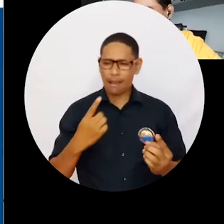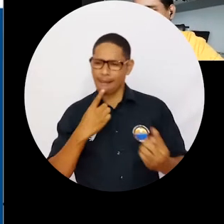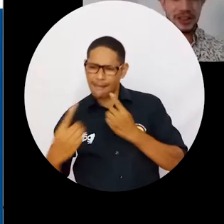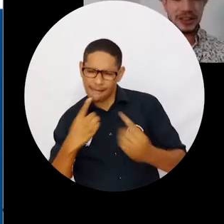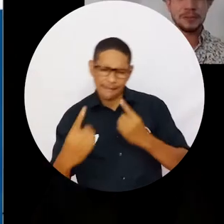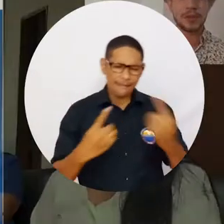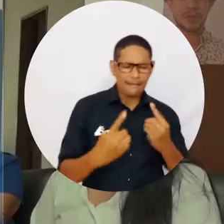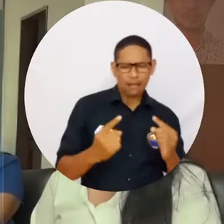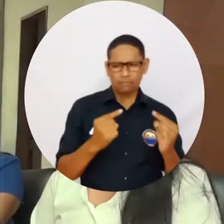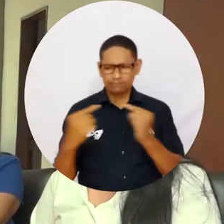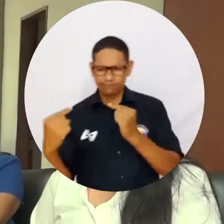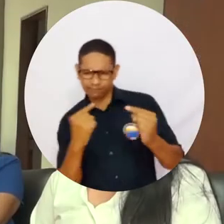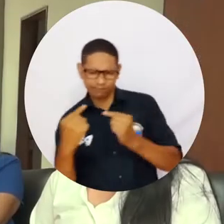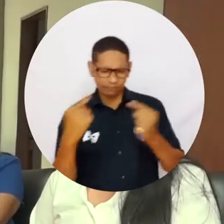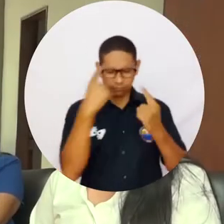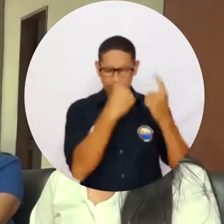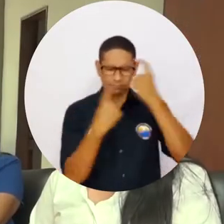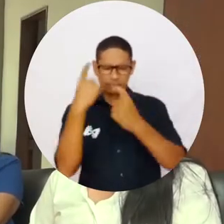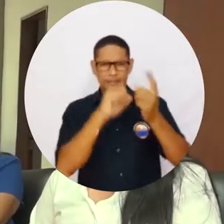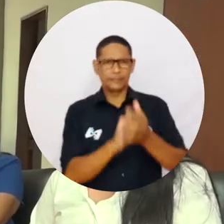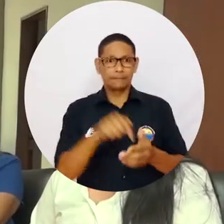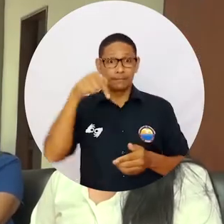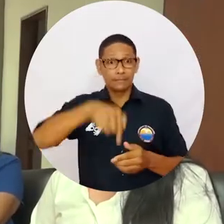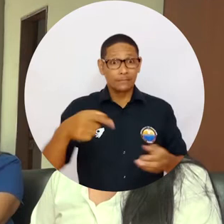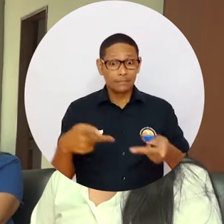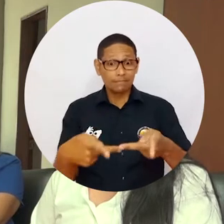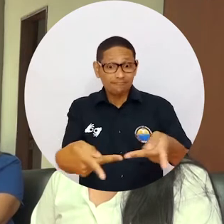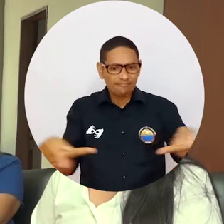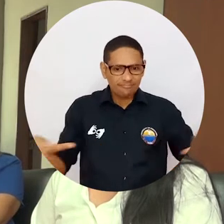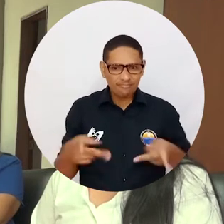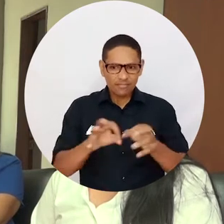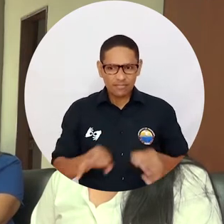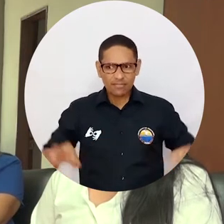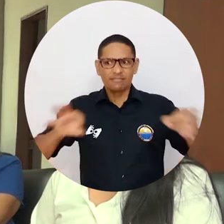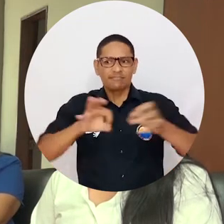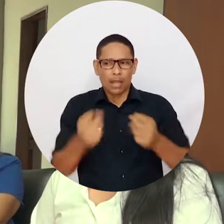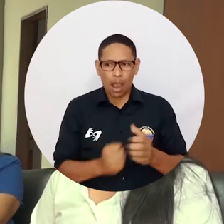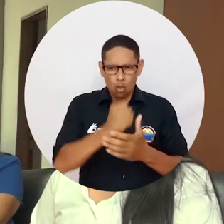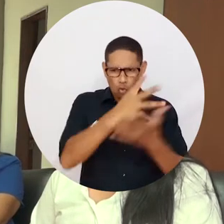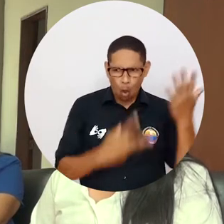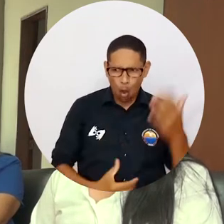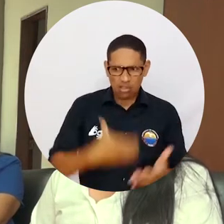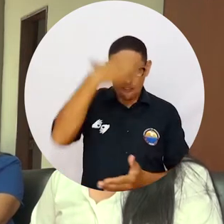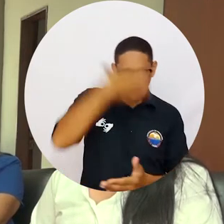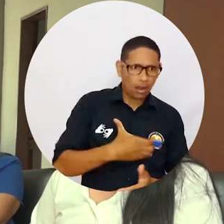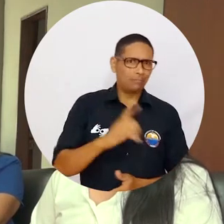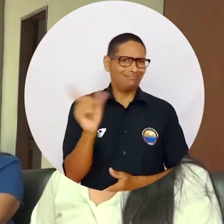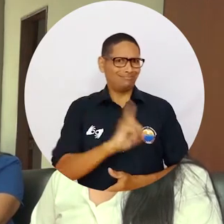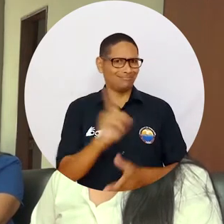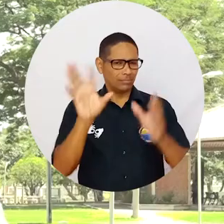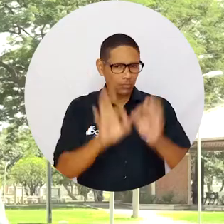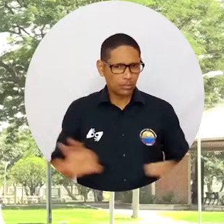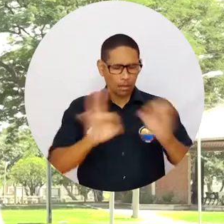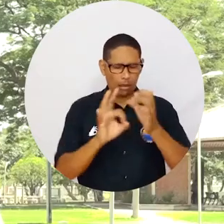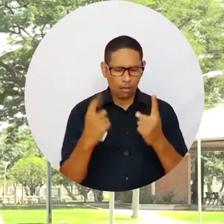debate y reflexión. Estos espacios están dirigidos a no tener ningún tipo de actividades académicas evaluativas que permitan la libre